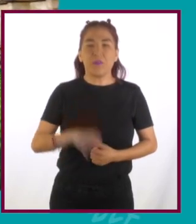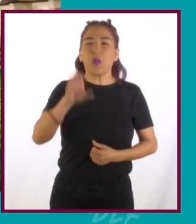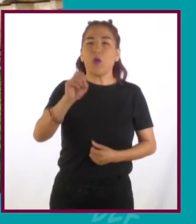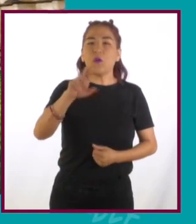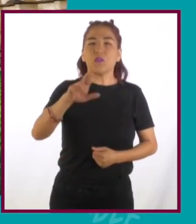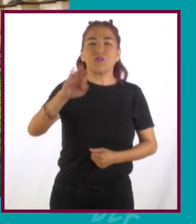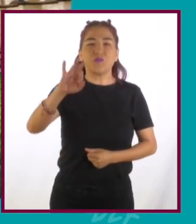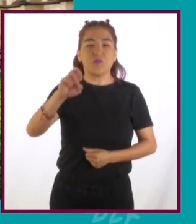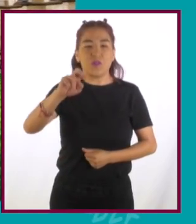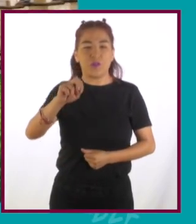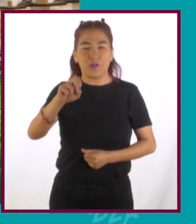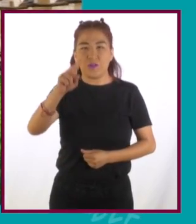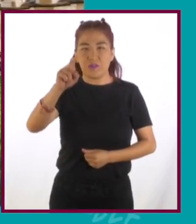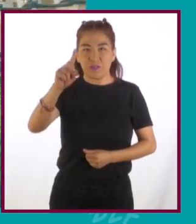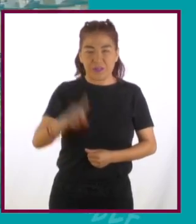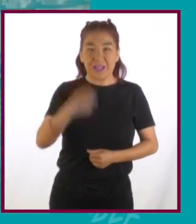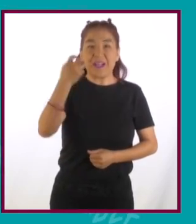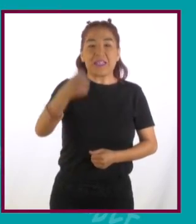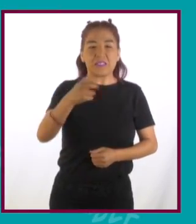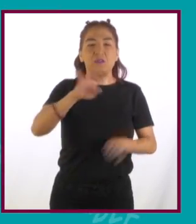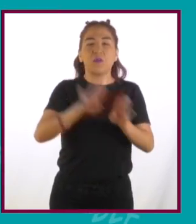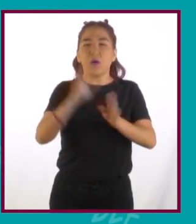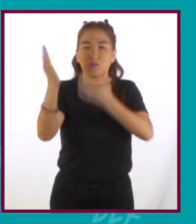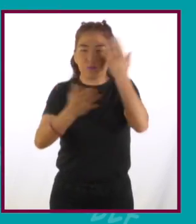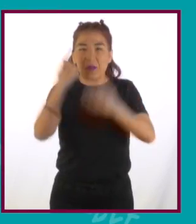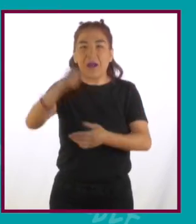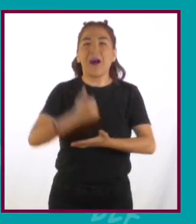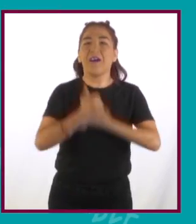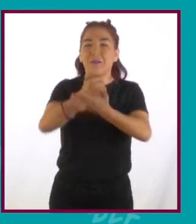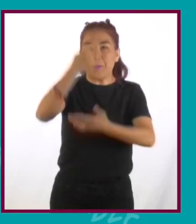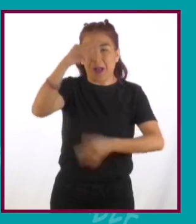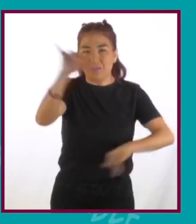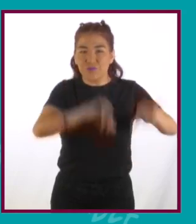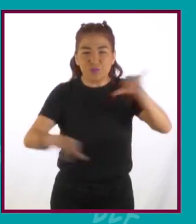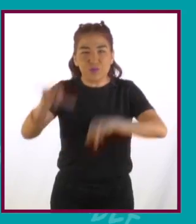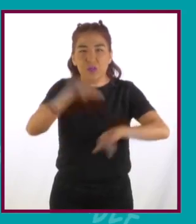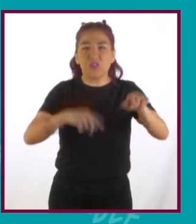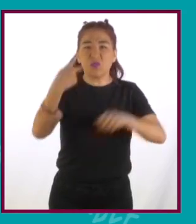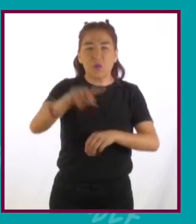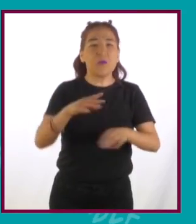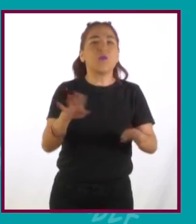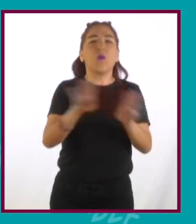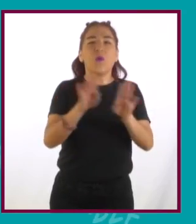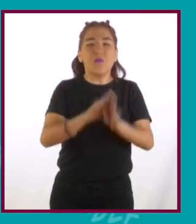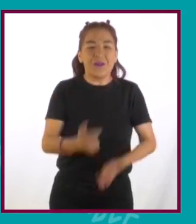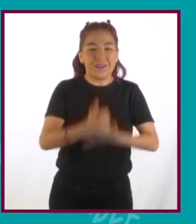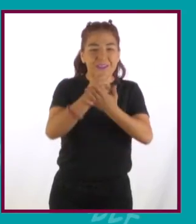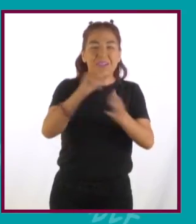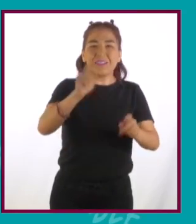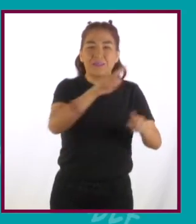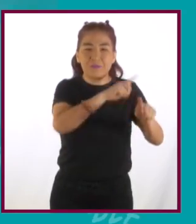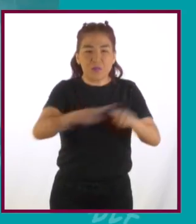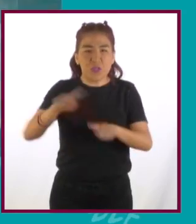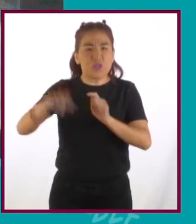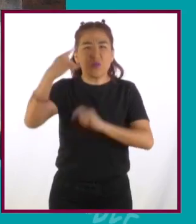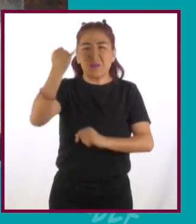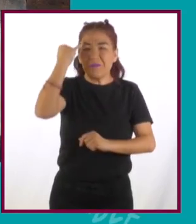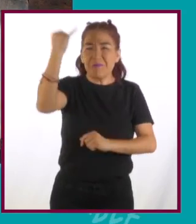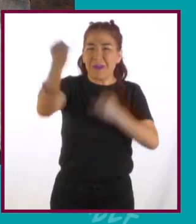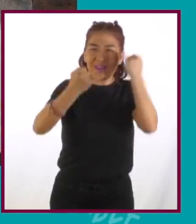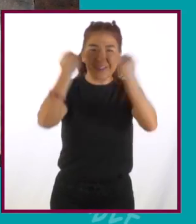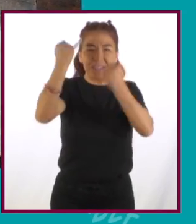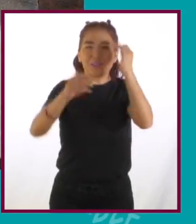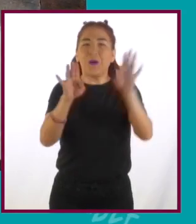y luego en Oxford. Inicia su carrera de científico como ayudante de laboratorio. Su habilidad con las máquinas y su